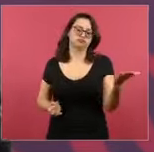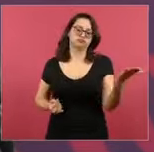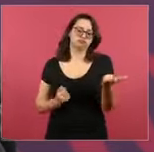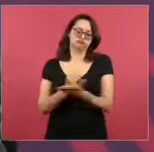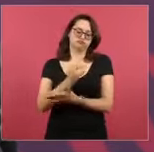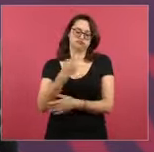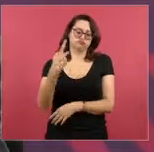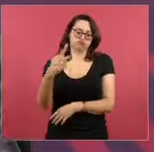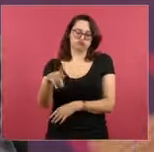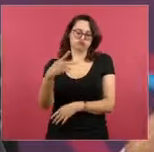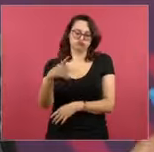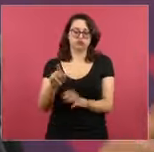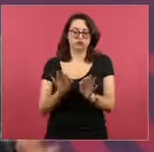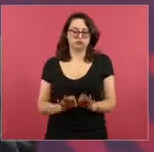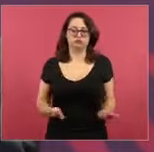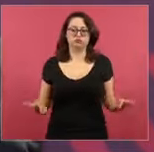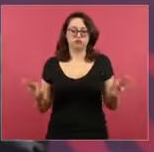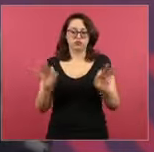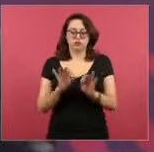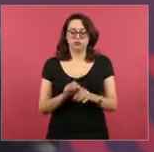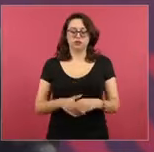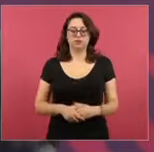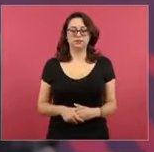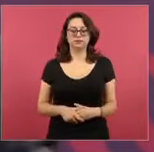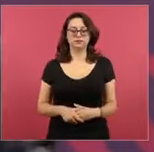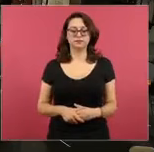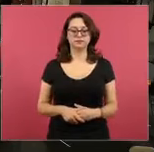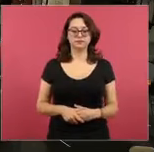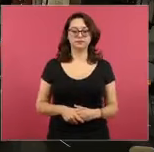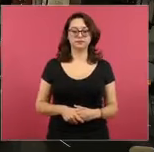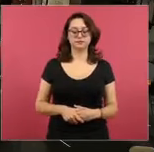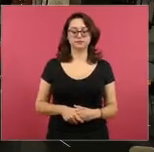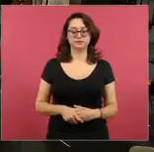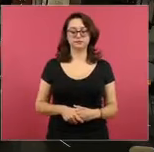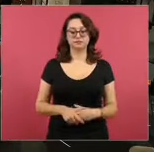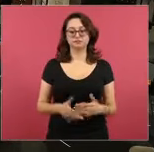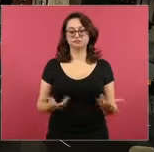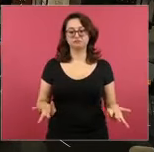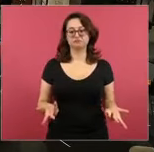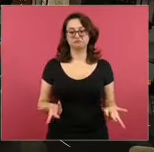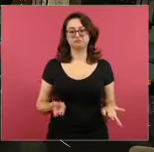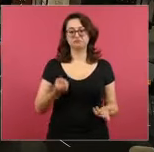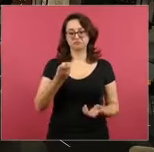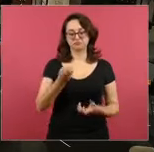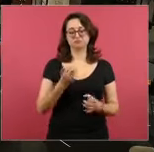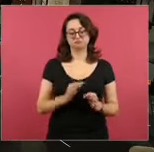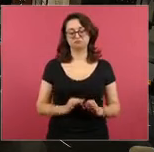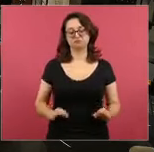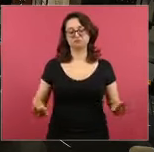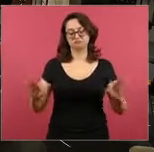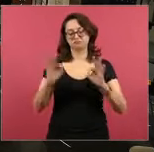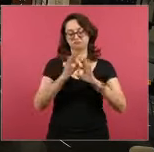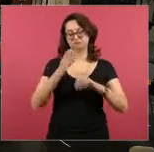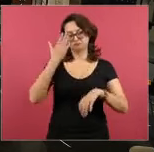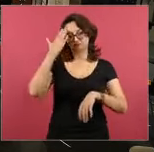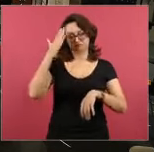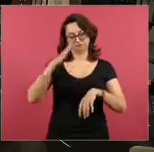consideres que es relevante para tu actualización. Yo pienso que eso es importante